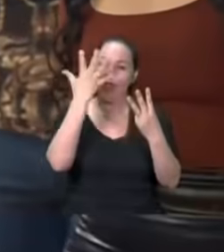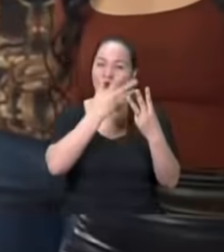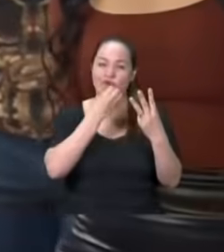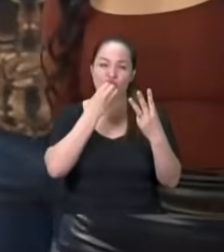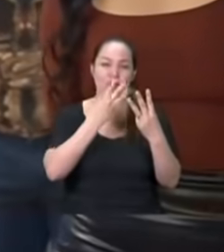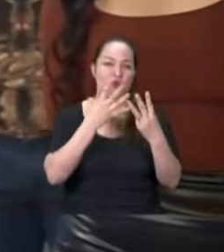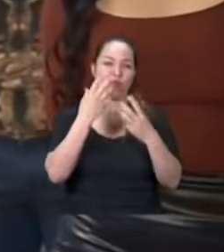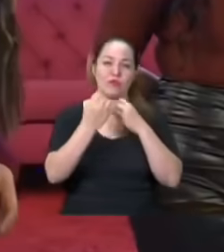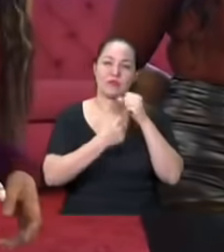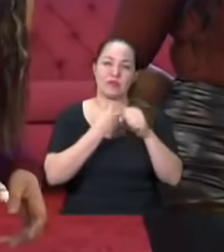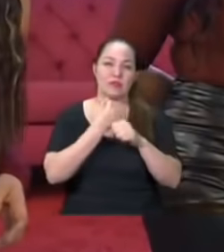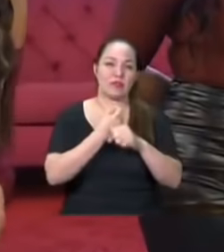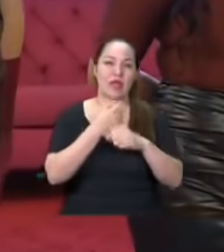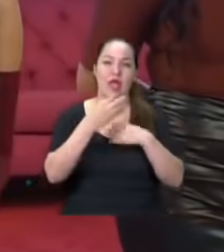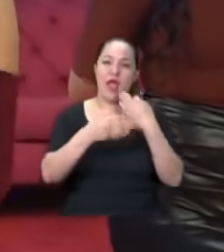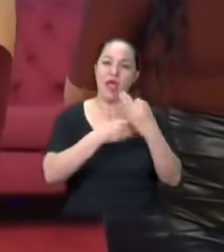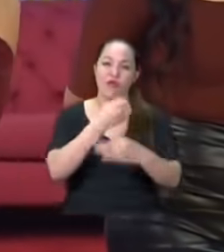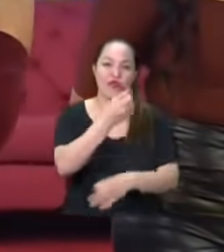el programa.